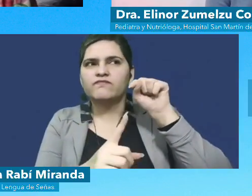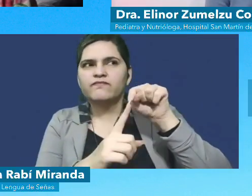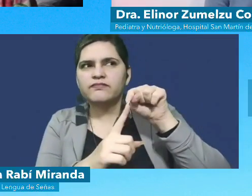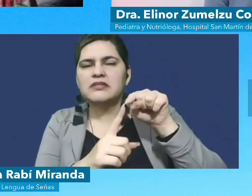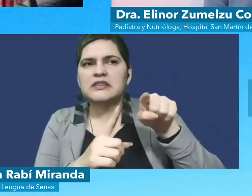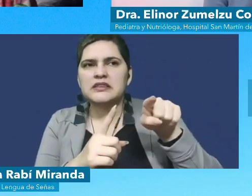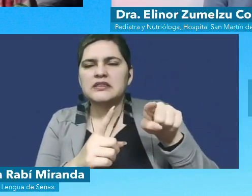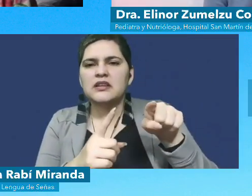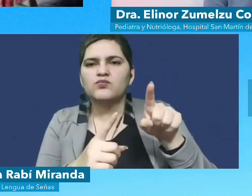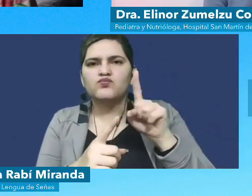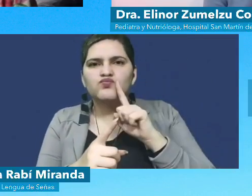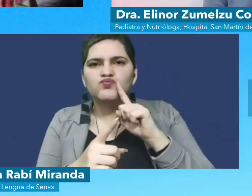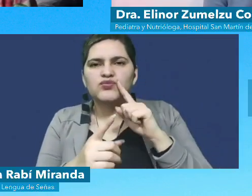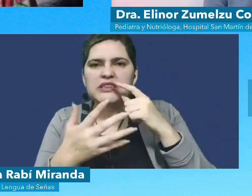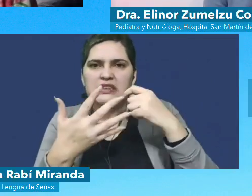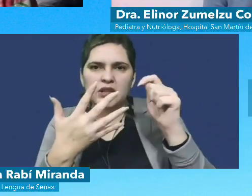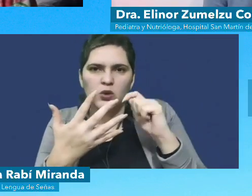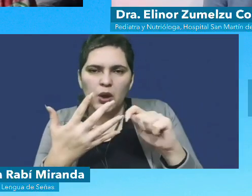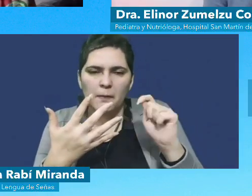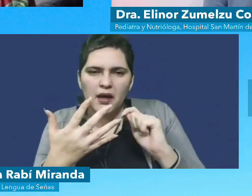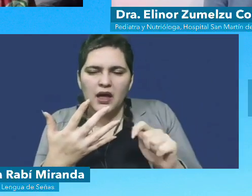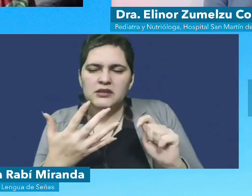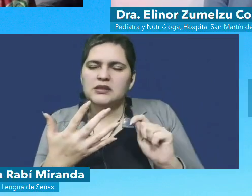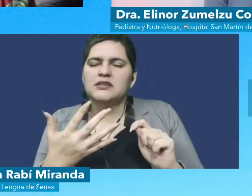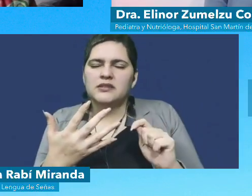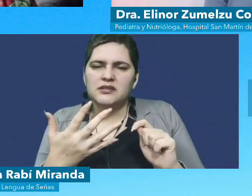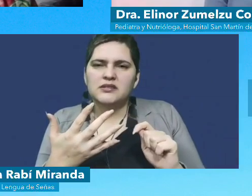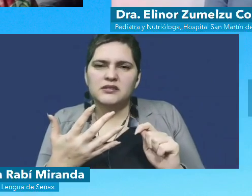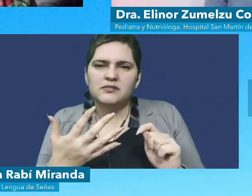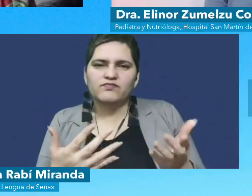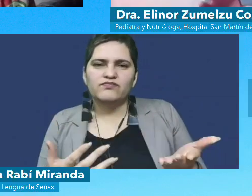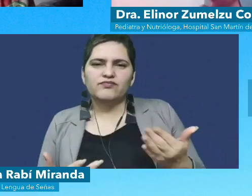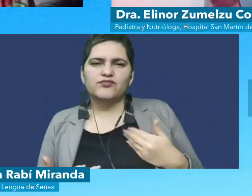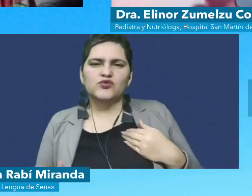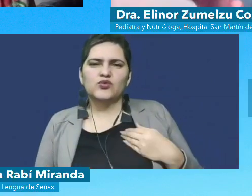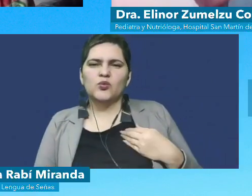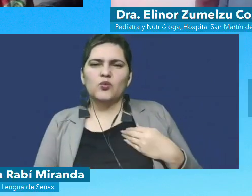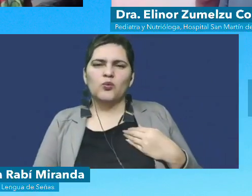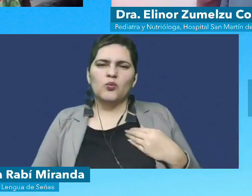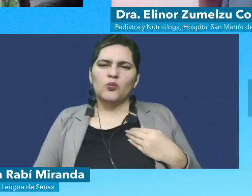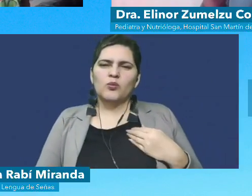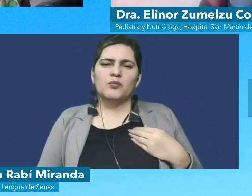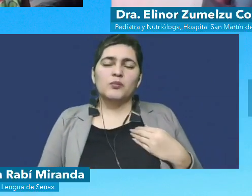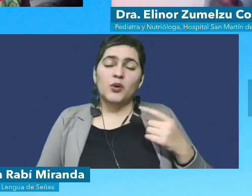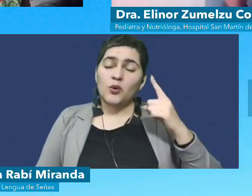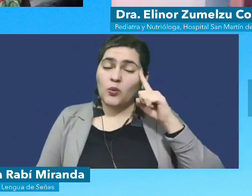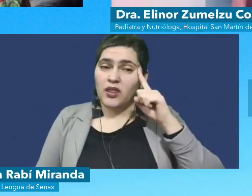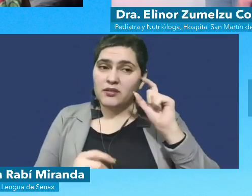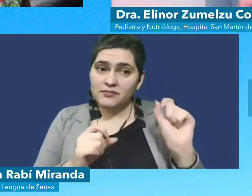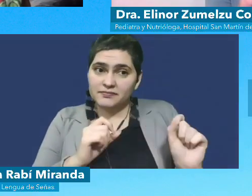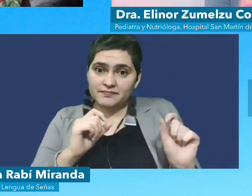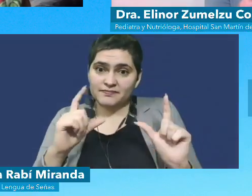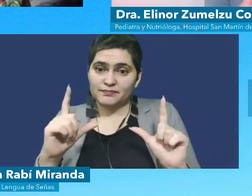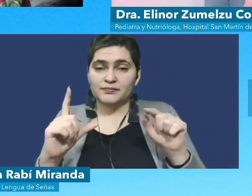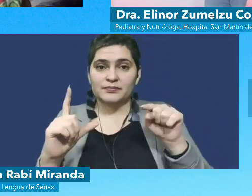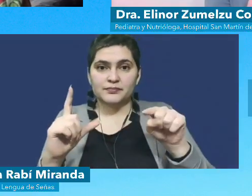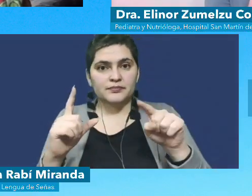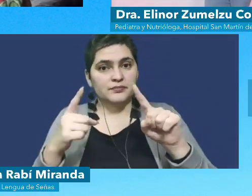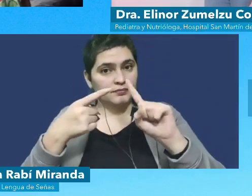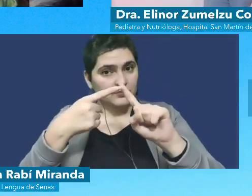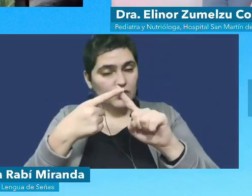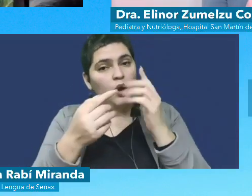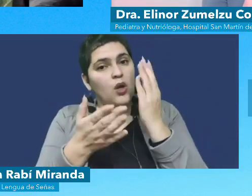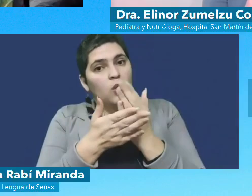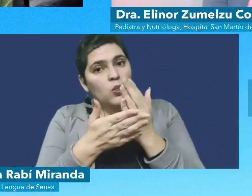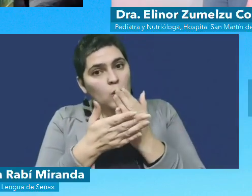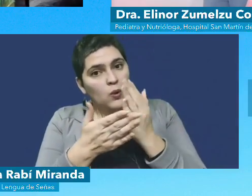síntomas digestivos. Pero, ¿se acuerdan que en la diapositiva yo ponía que uno es la conducta,